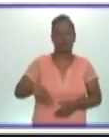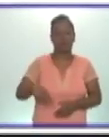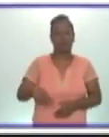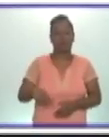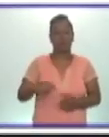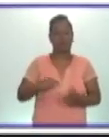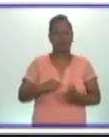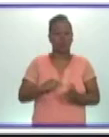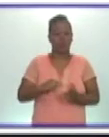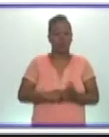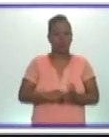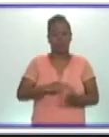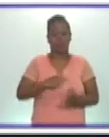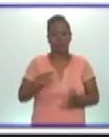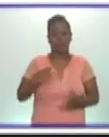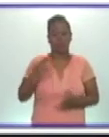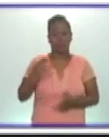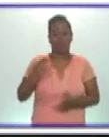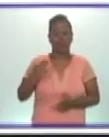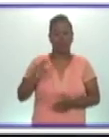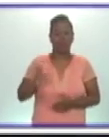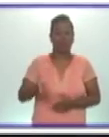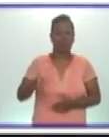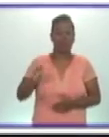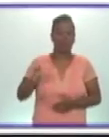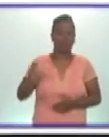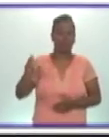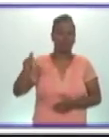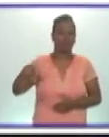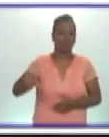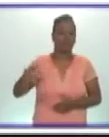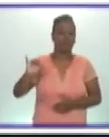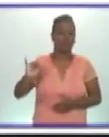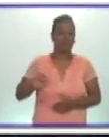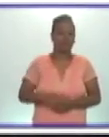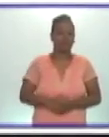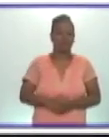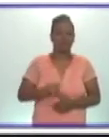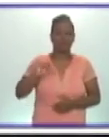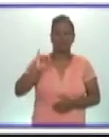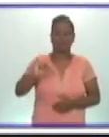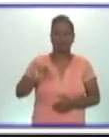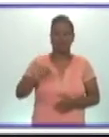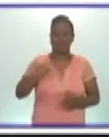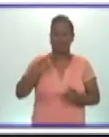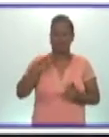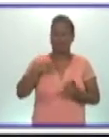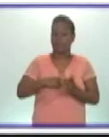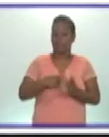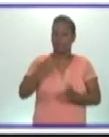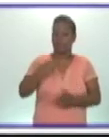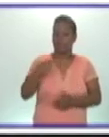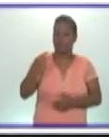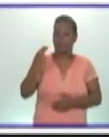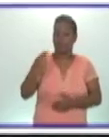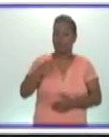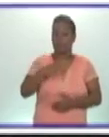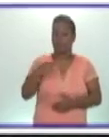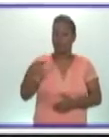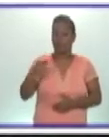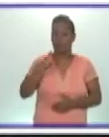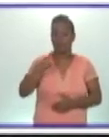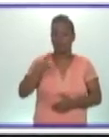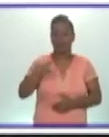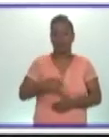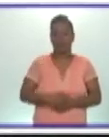término. Multiplicamos los coeficientes. Más 6 por menos 2, menos 12.